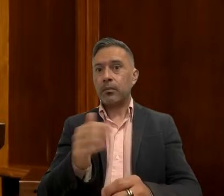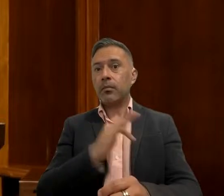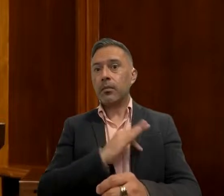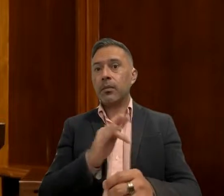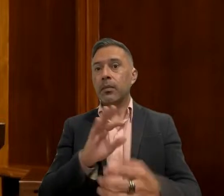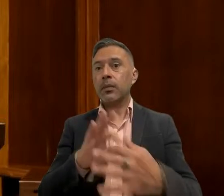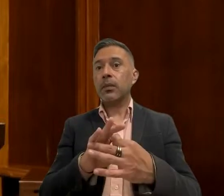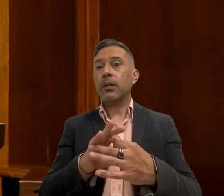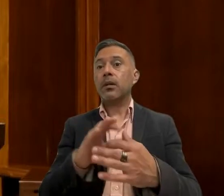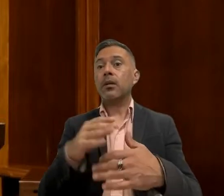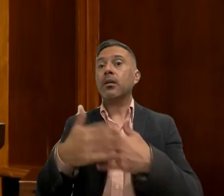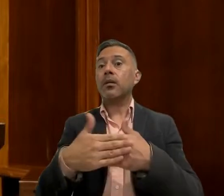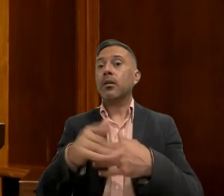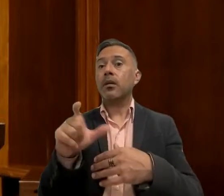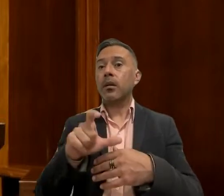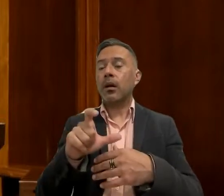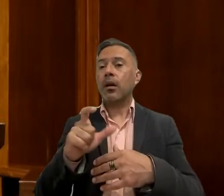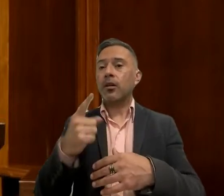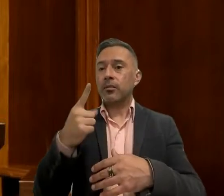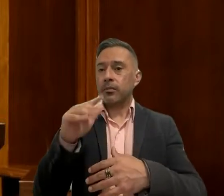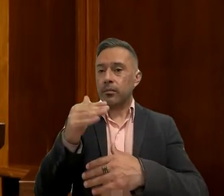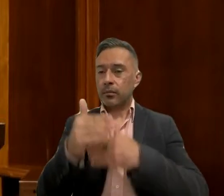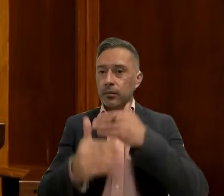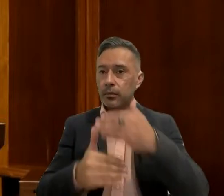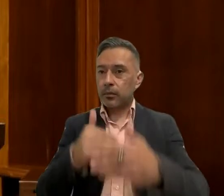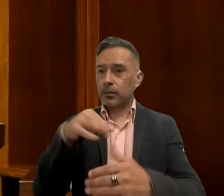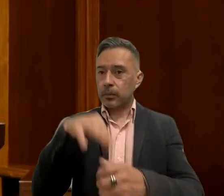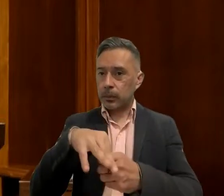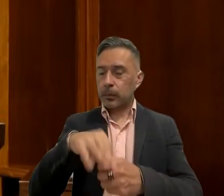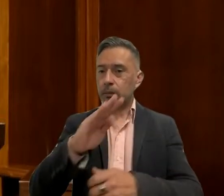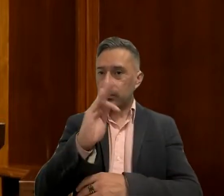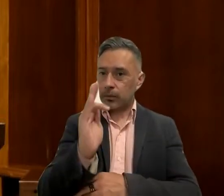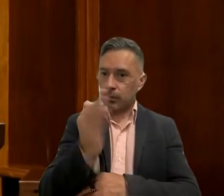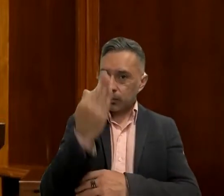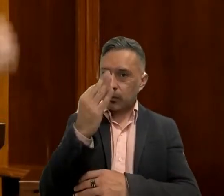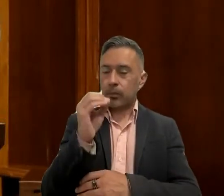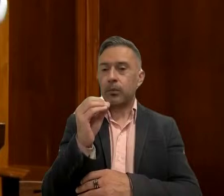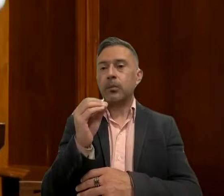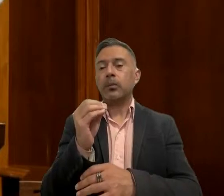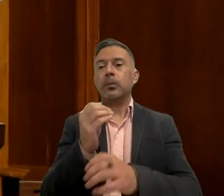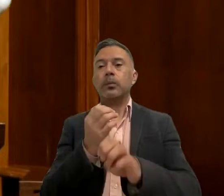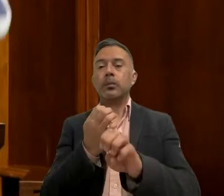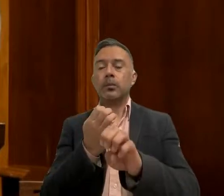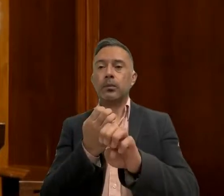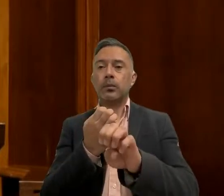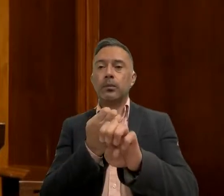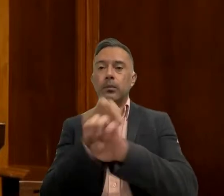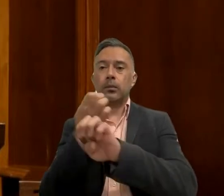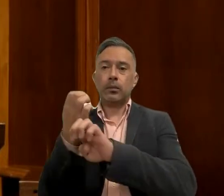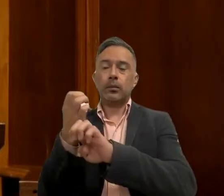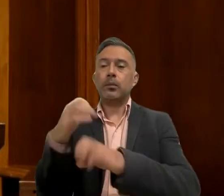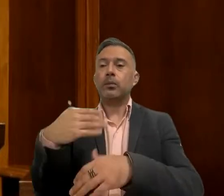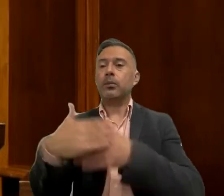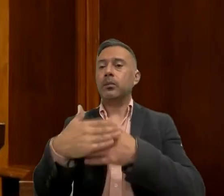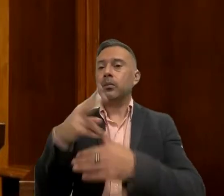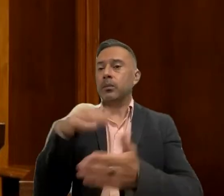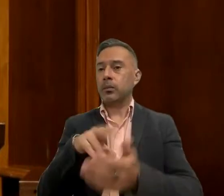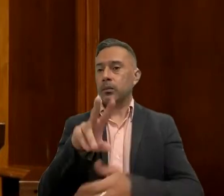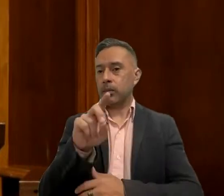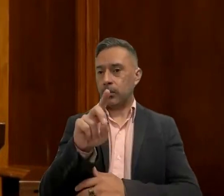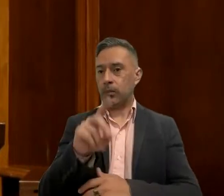partir de los procesos electorales, tanto federales como locales, a celebrarse en 2030.